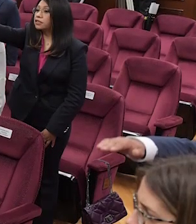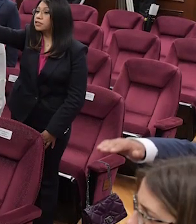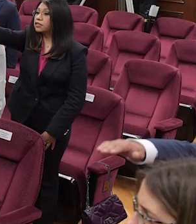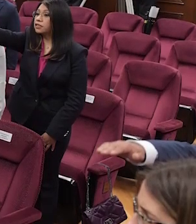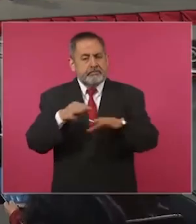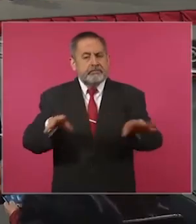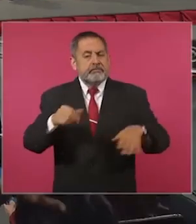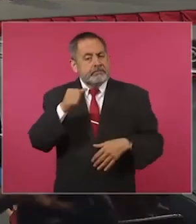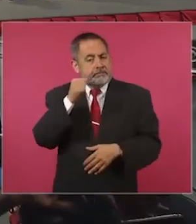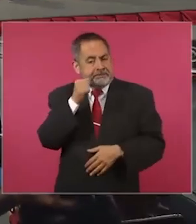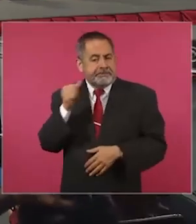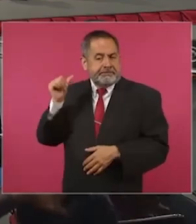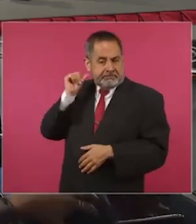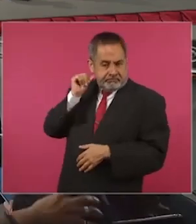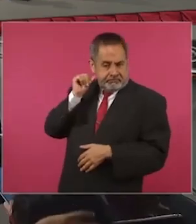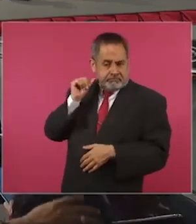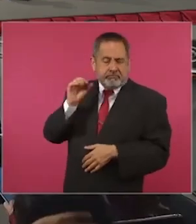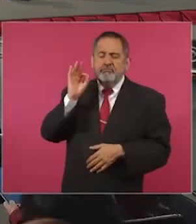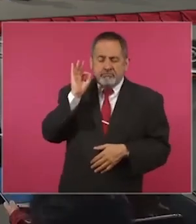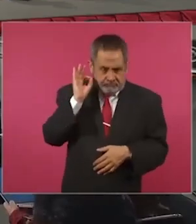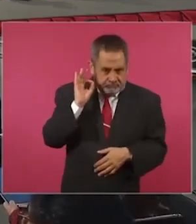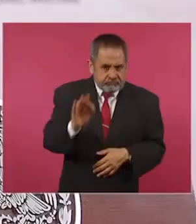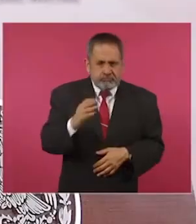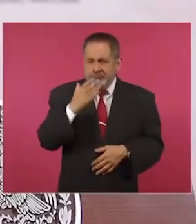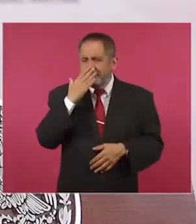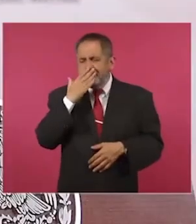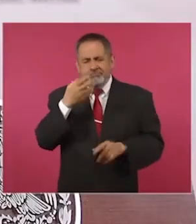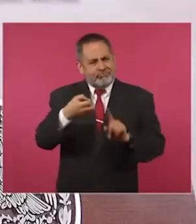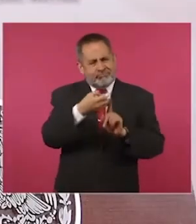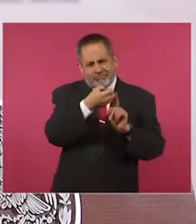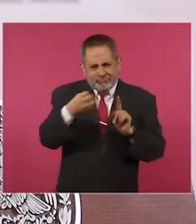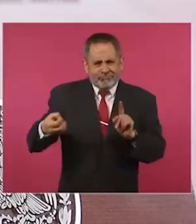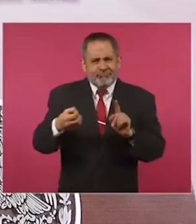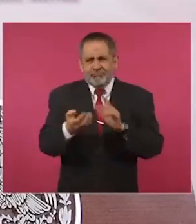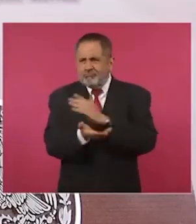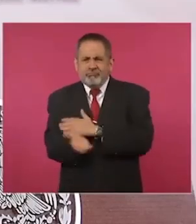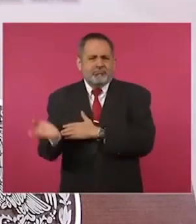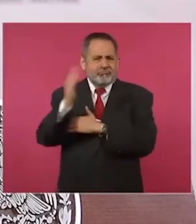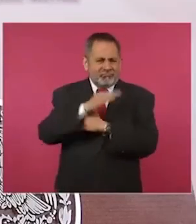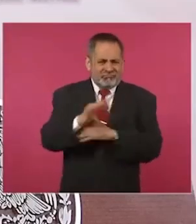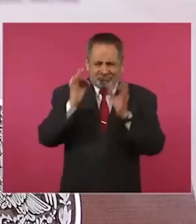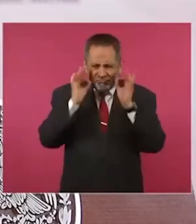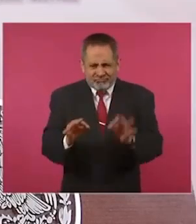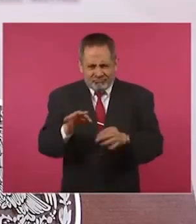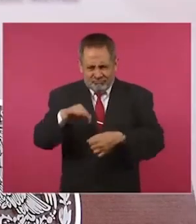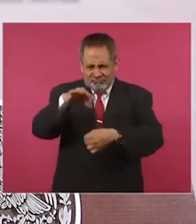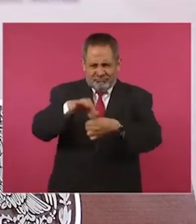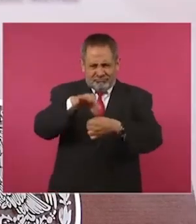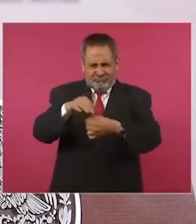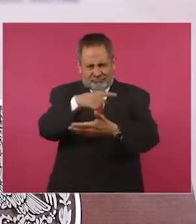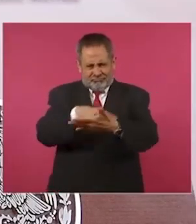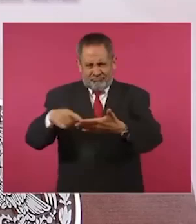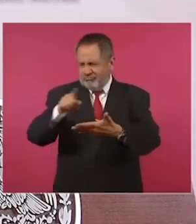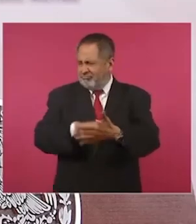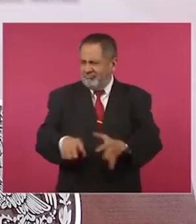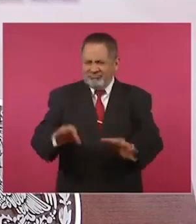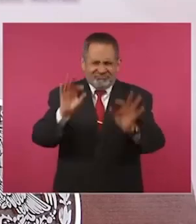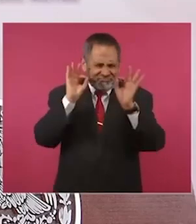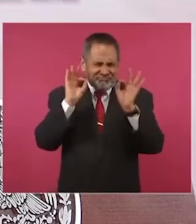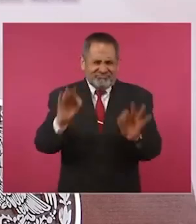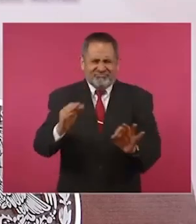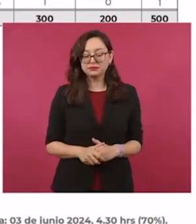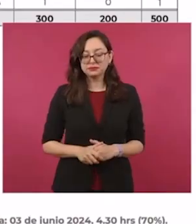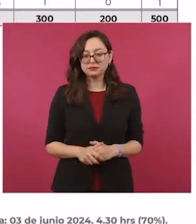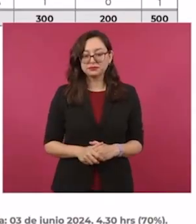Palacio Nacional la secretaría de gobernación Luisa María alcalde presentó un compendio con los resultados de la elección del domingo 2 de junio de acuerdo con